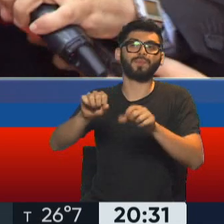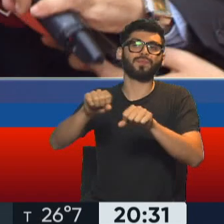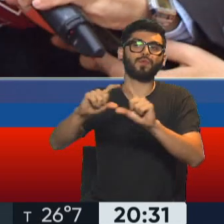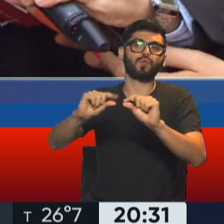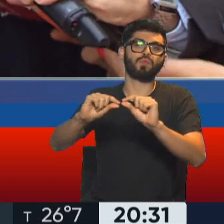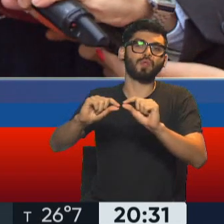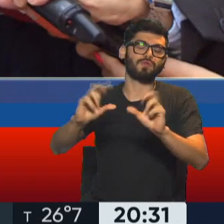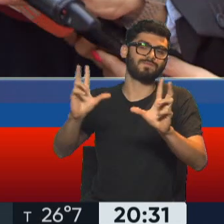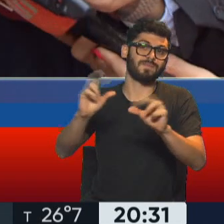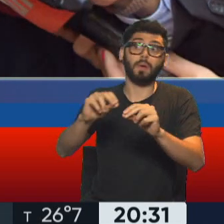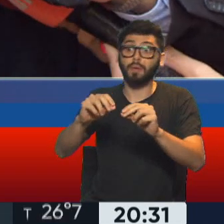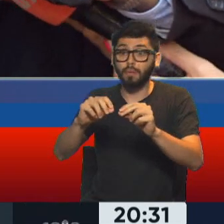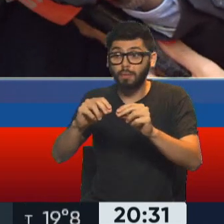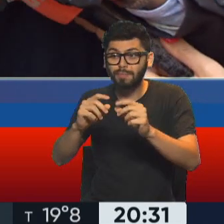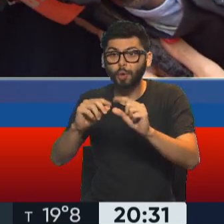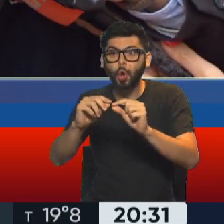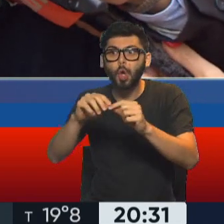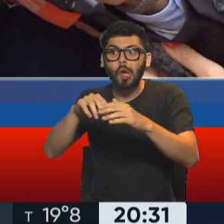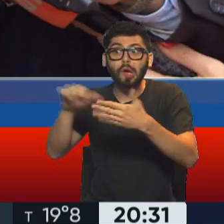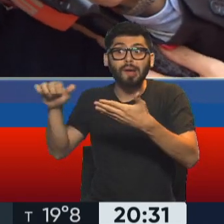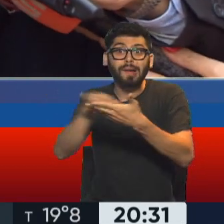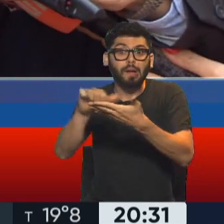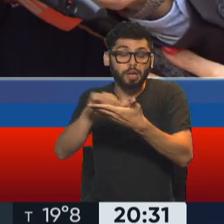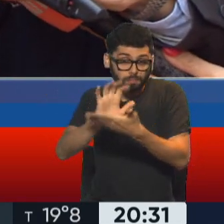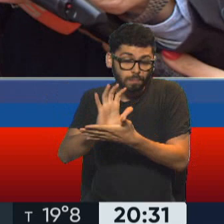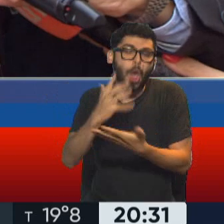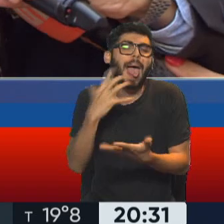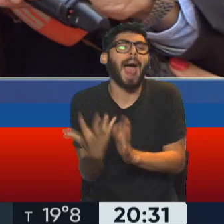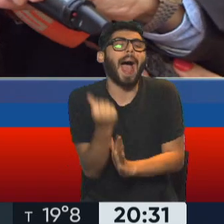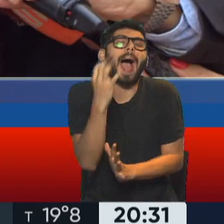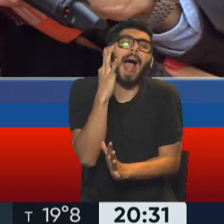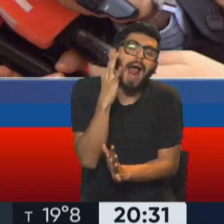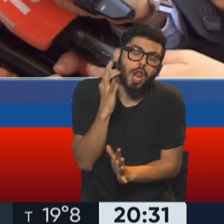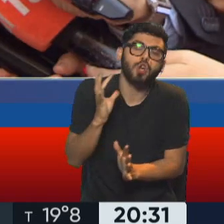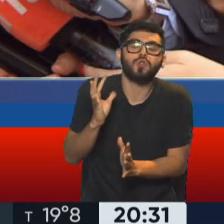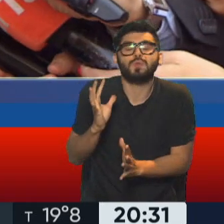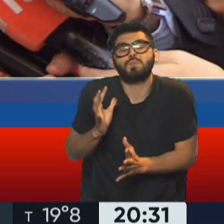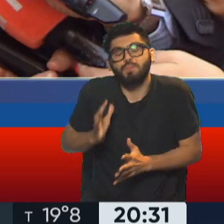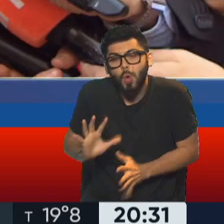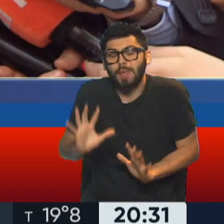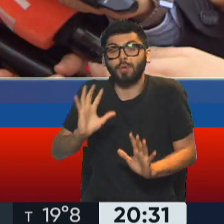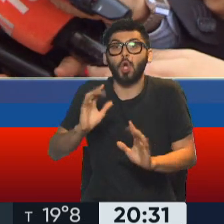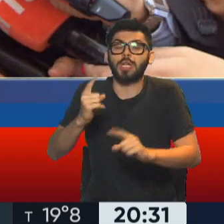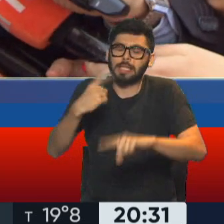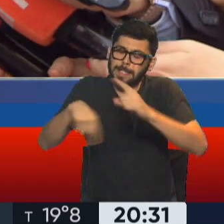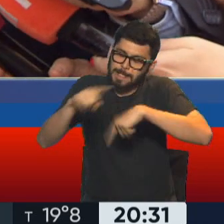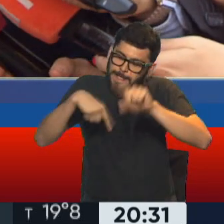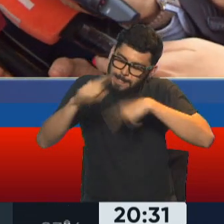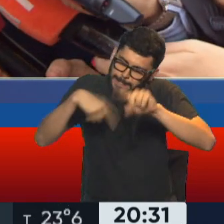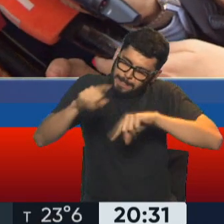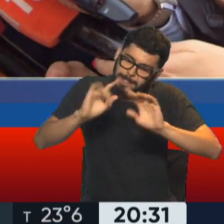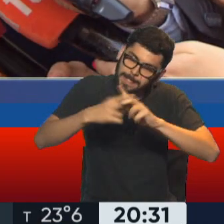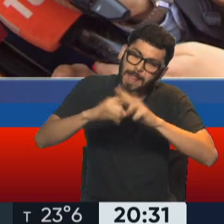perdió. ¿Se puede recuperar? Hay alguna posibilidad de recuperar, es un procedimiento tecnológico engorroso y también